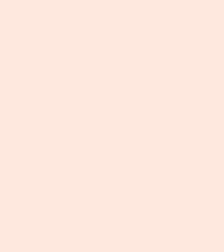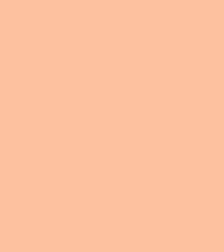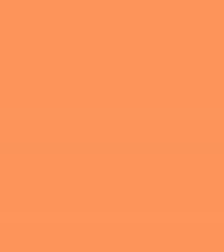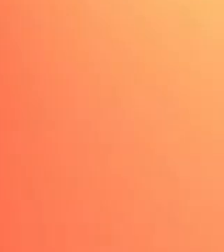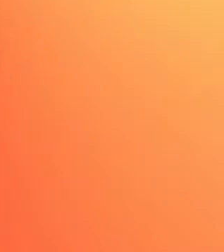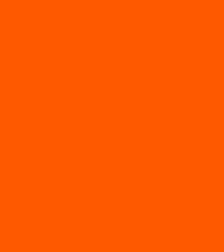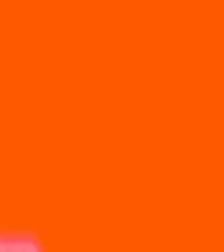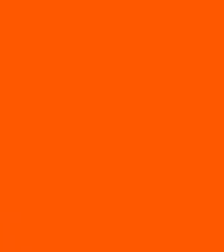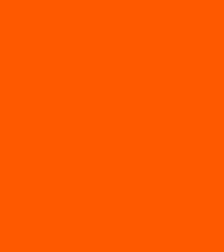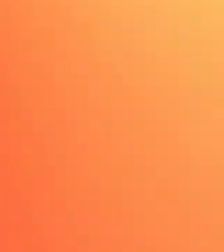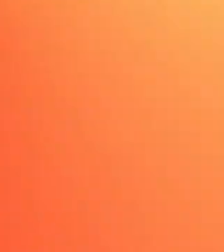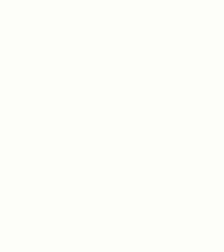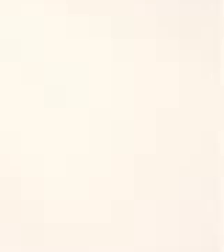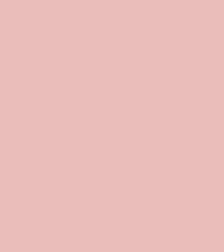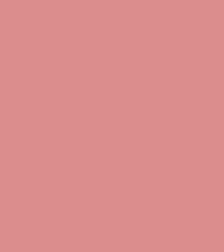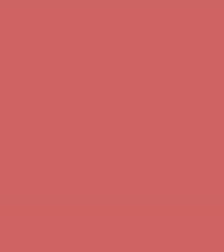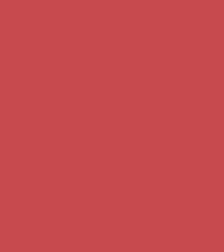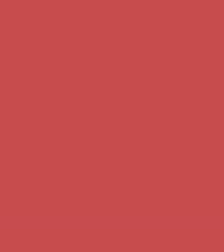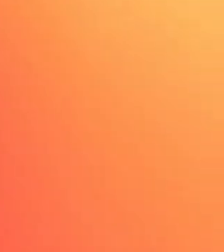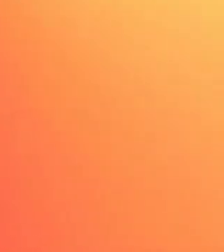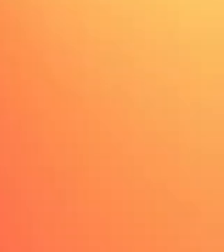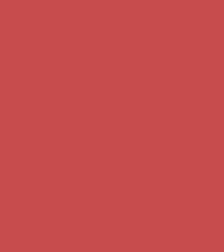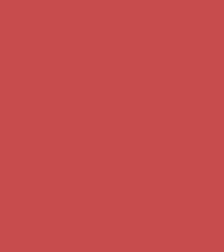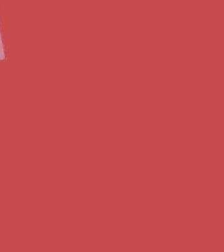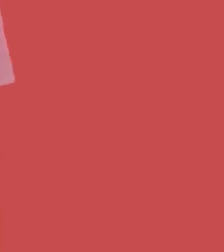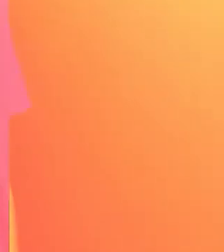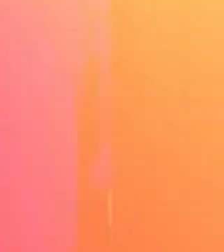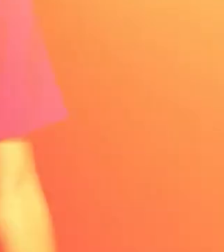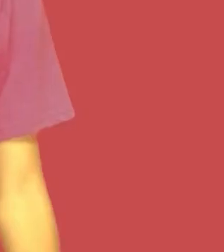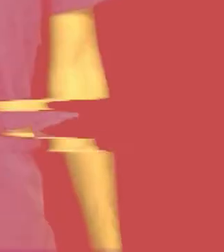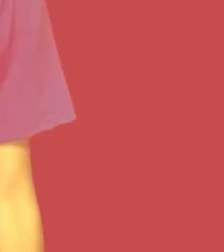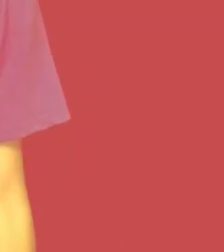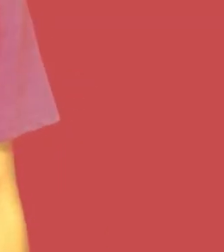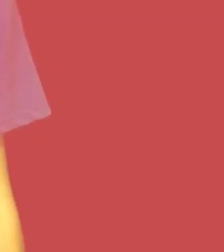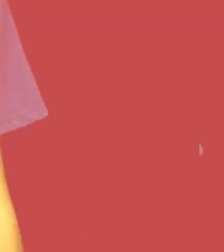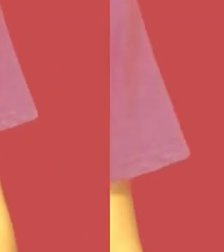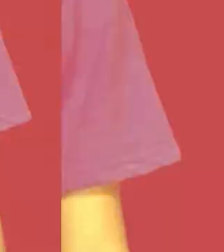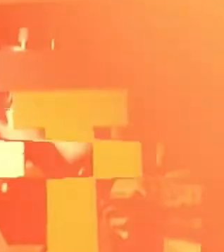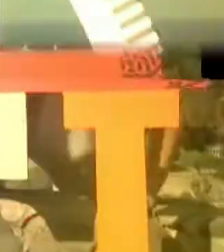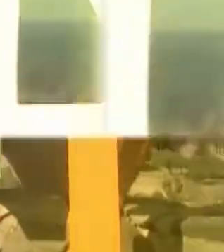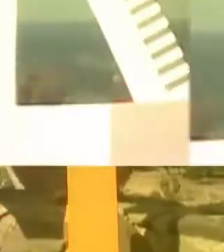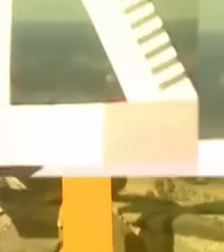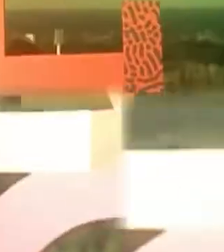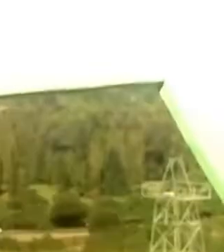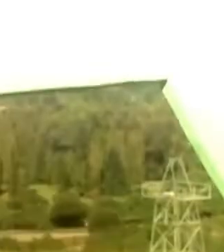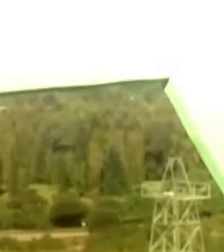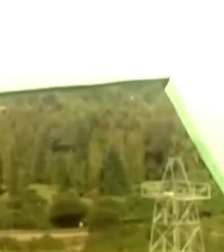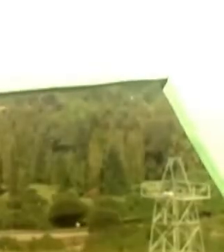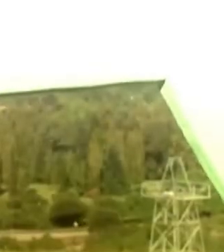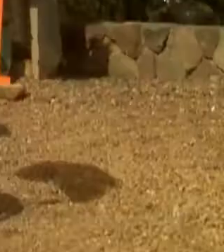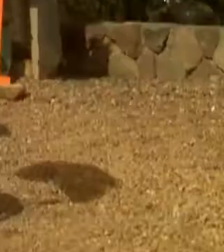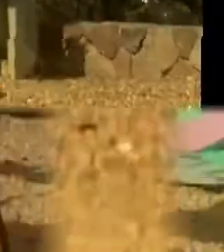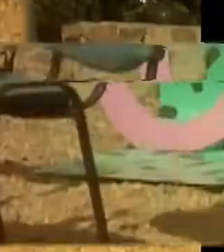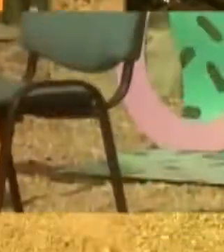somos dos. Y somos dos, somos dos, somos dos. Somos dos, somos dos, somos dos, somos dos, somos todo.